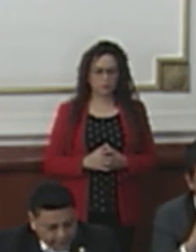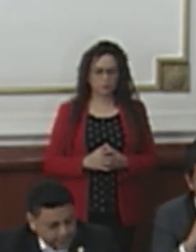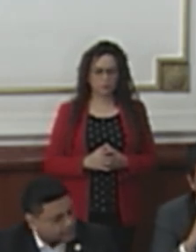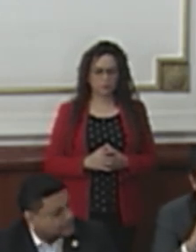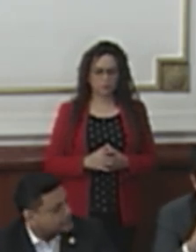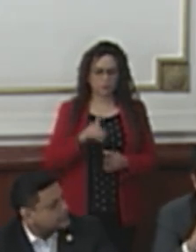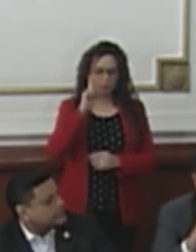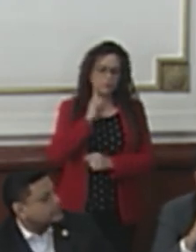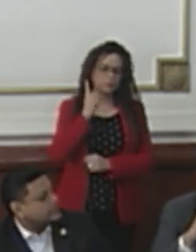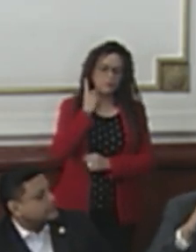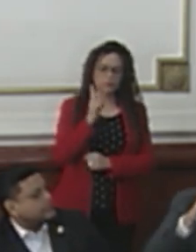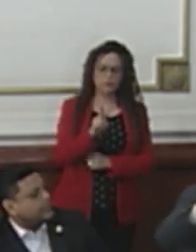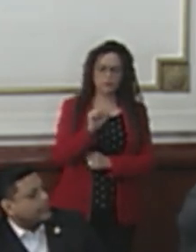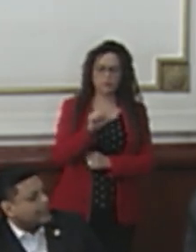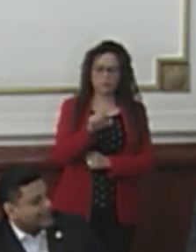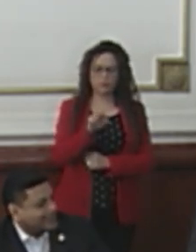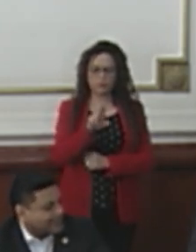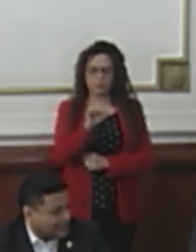Diputada Valeria Cruz Flores.